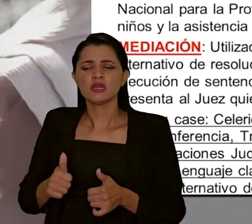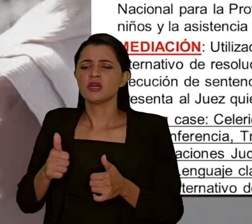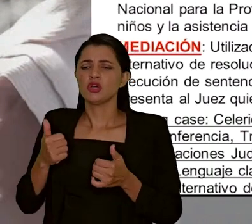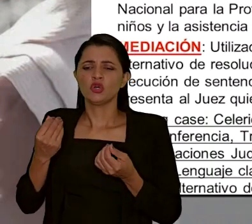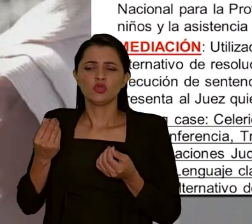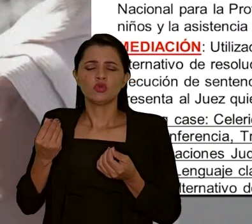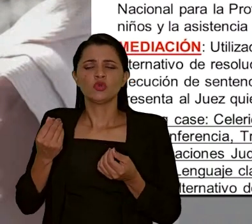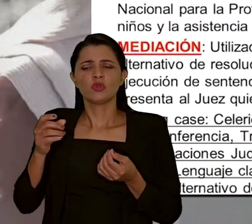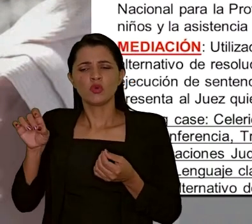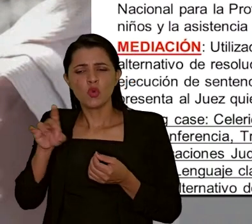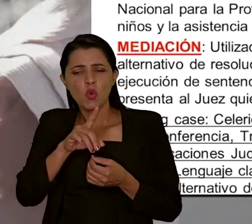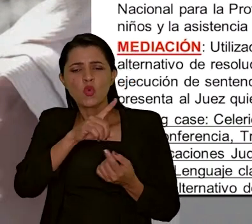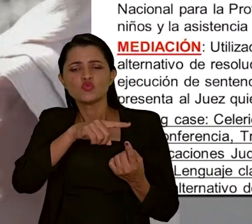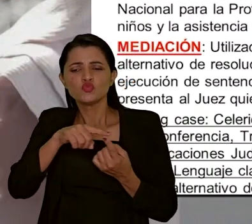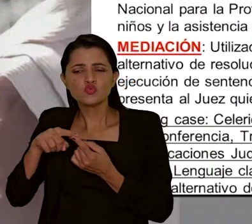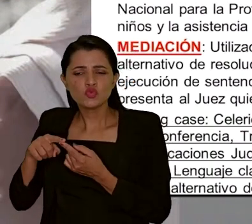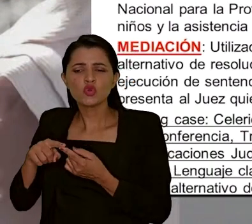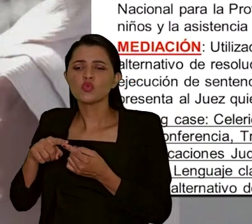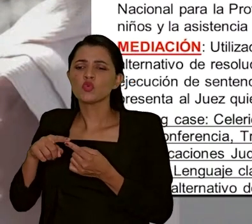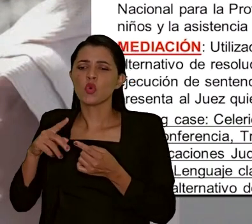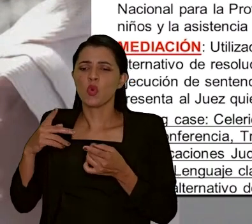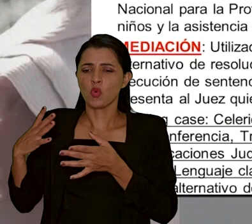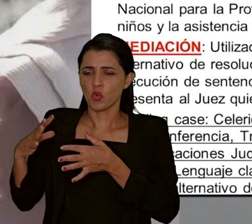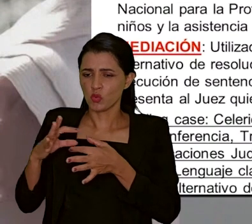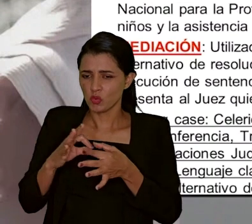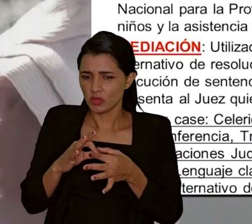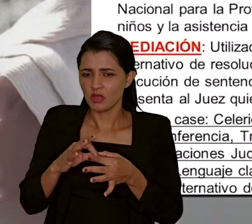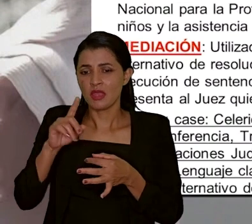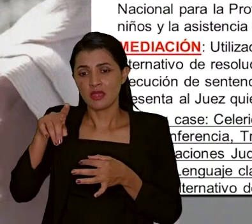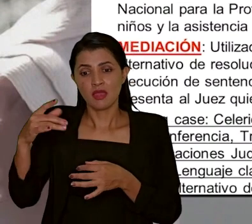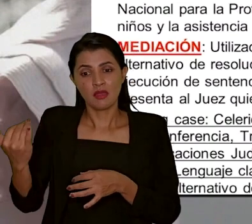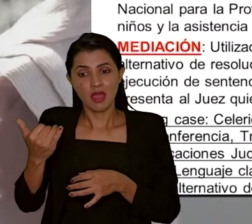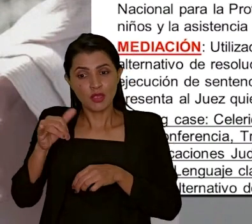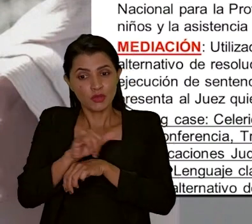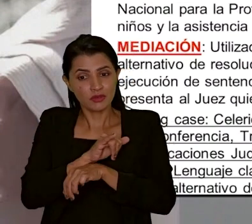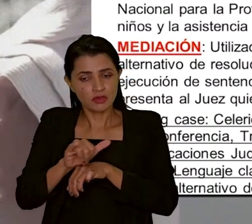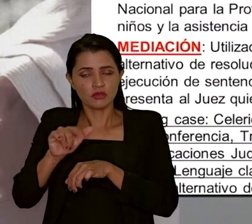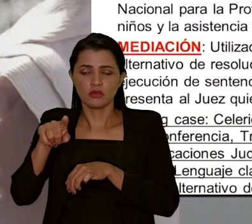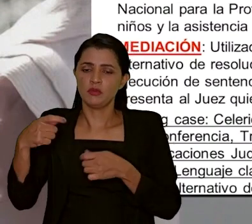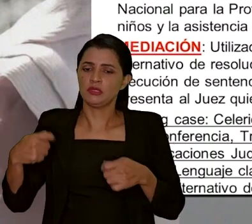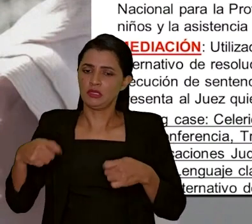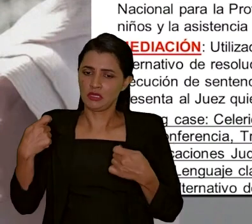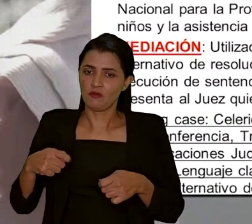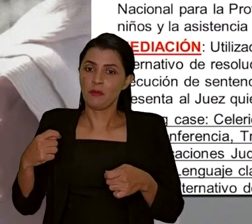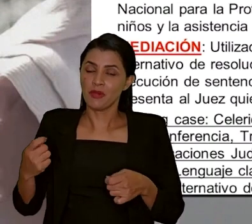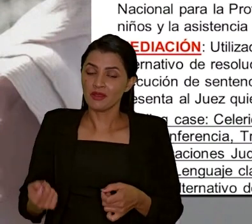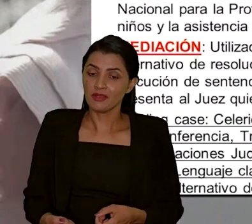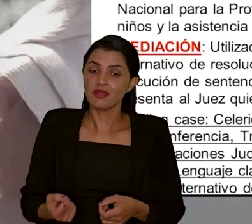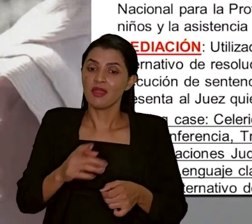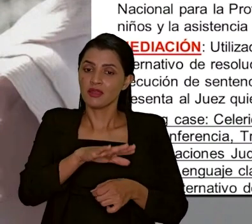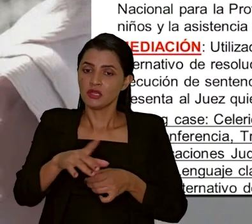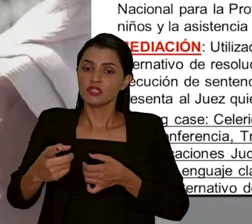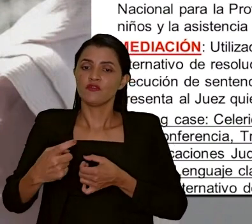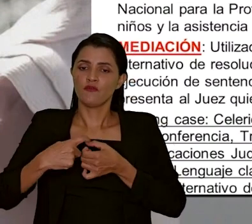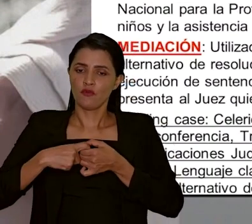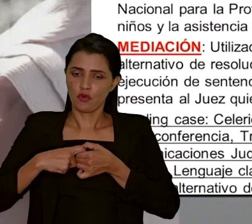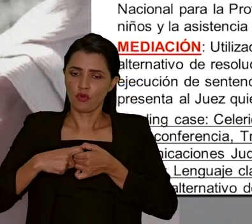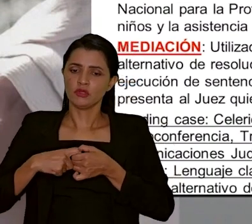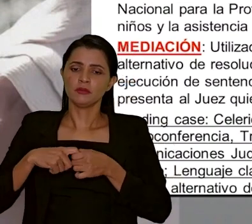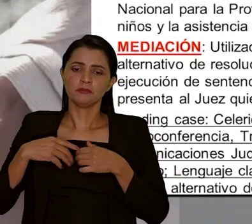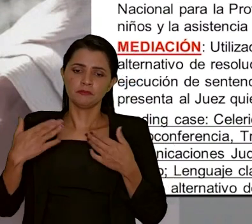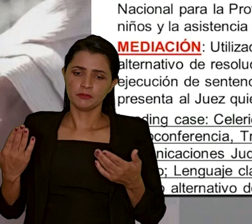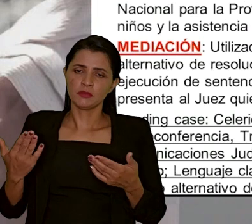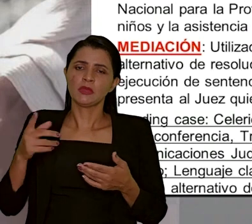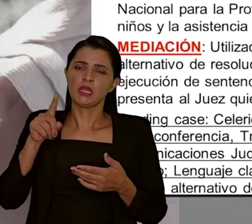que van a ser necesarias para la ejecución en tiempos de pandemia. Pone énfasis en garantizar el